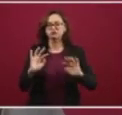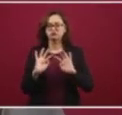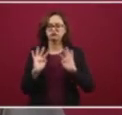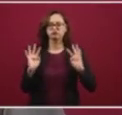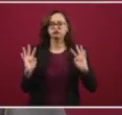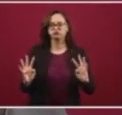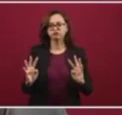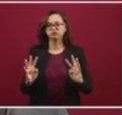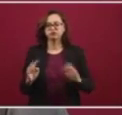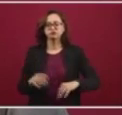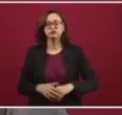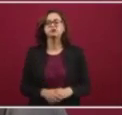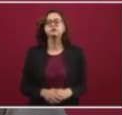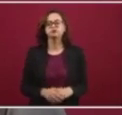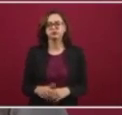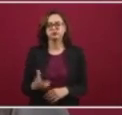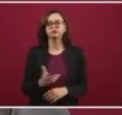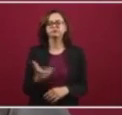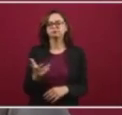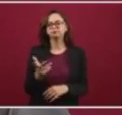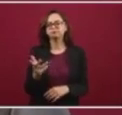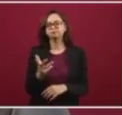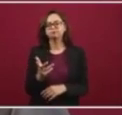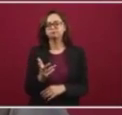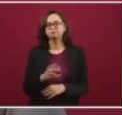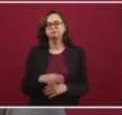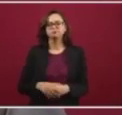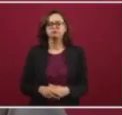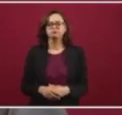tener esta ceremonia que